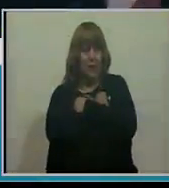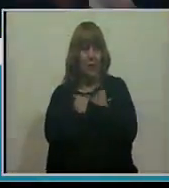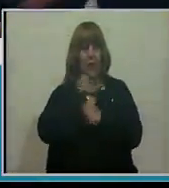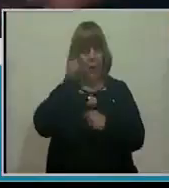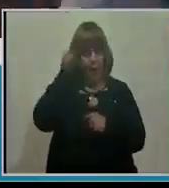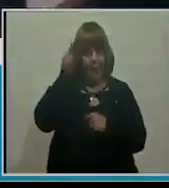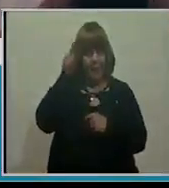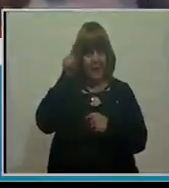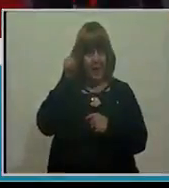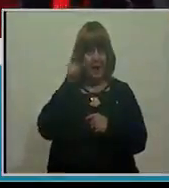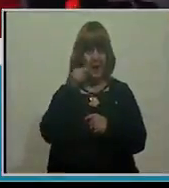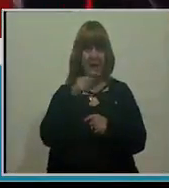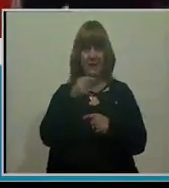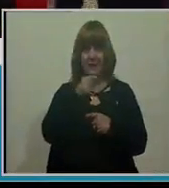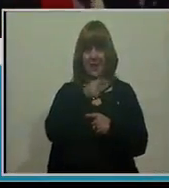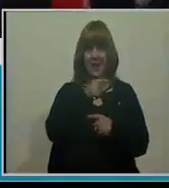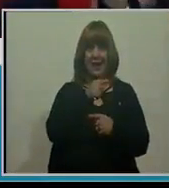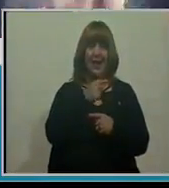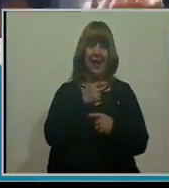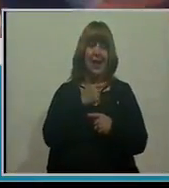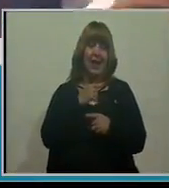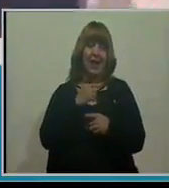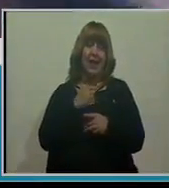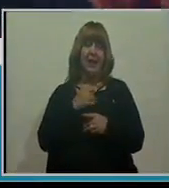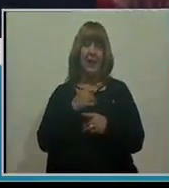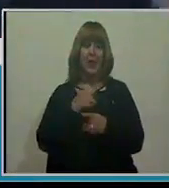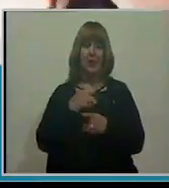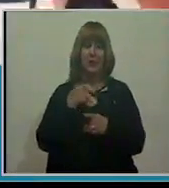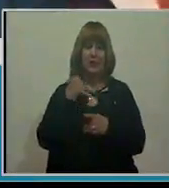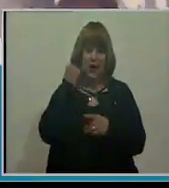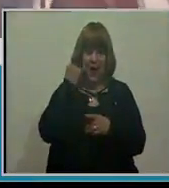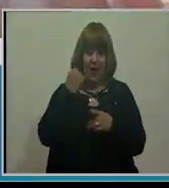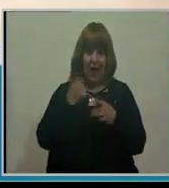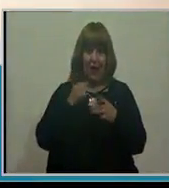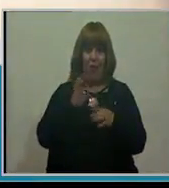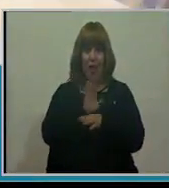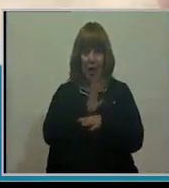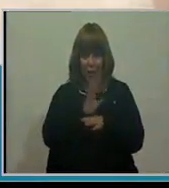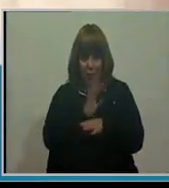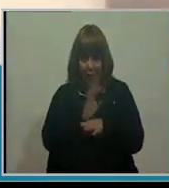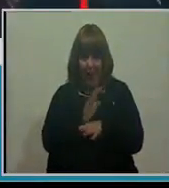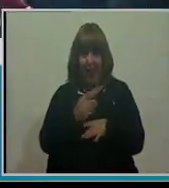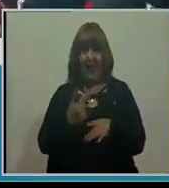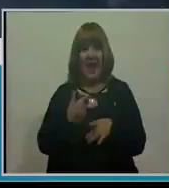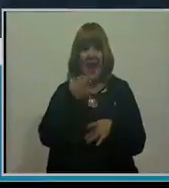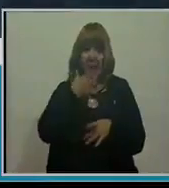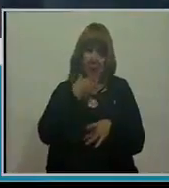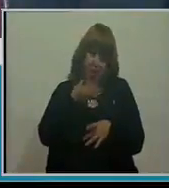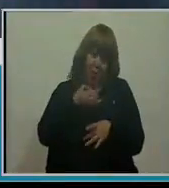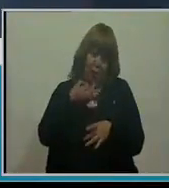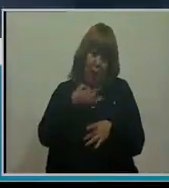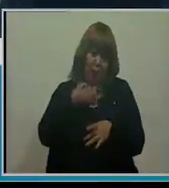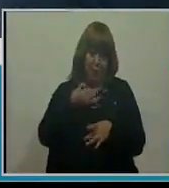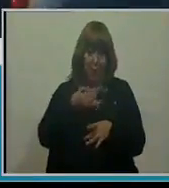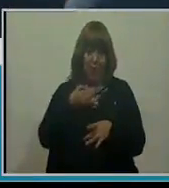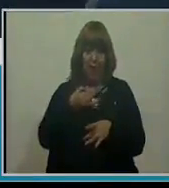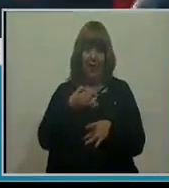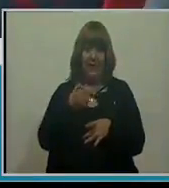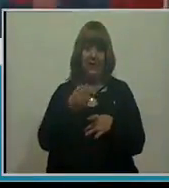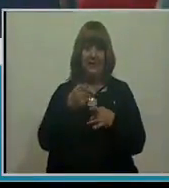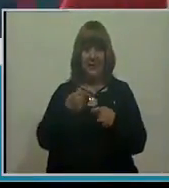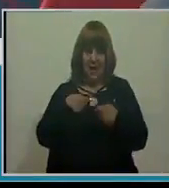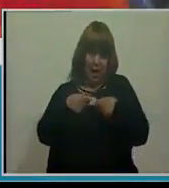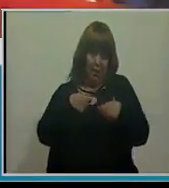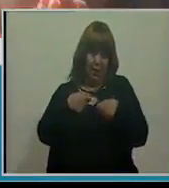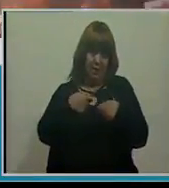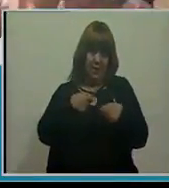Rusia. Sí. Estuvo viviendo en Rusia. Te habla mejor que Putin. La llevó uno de los empresarios millonarios que tiene